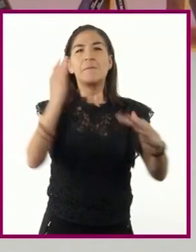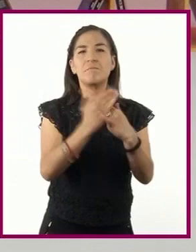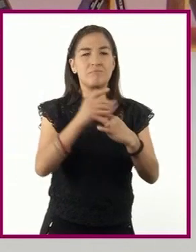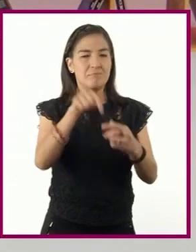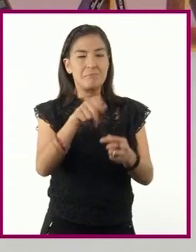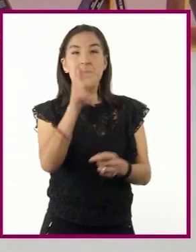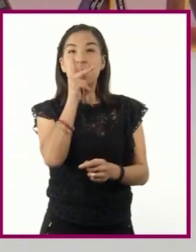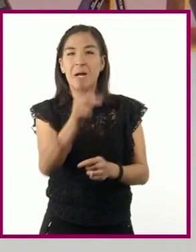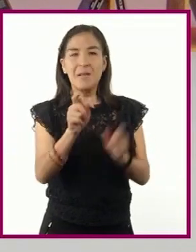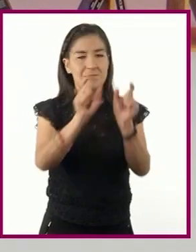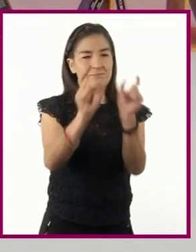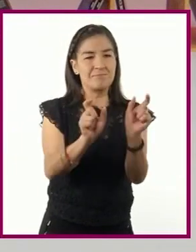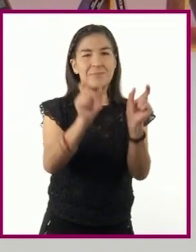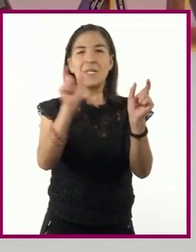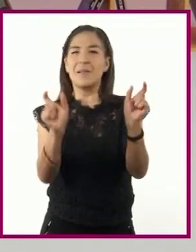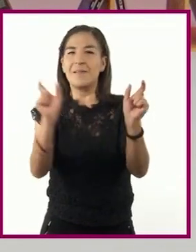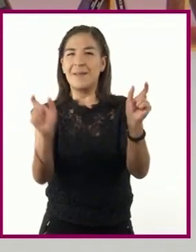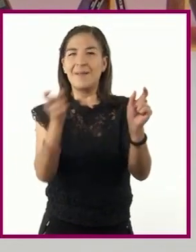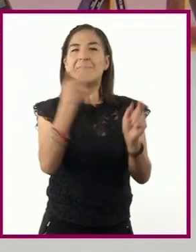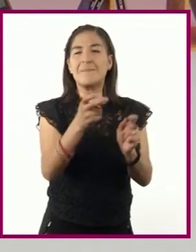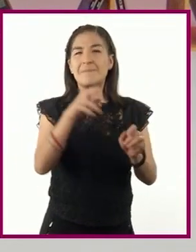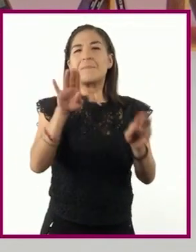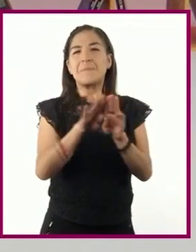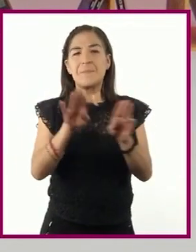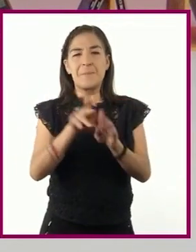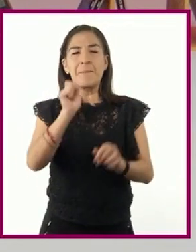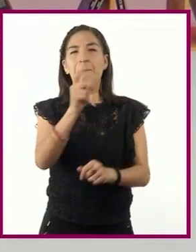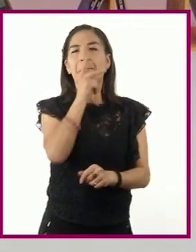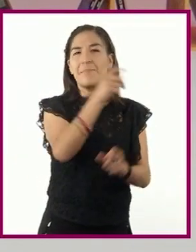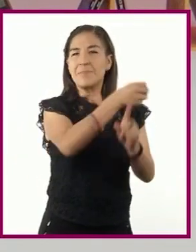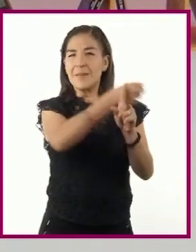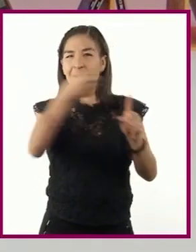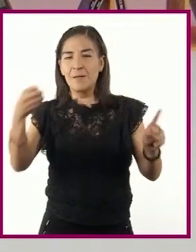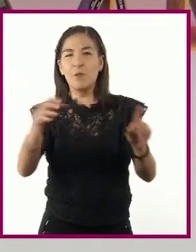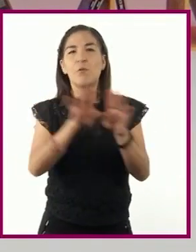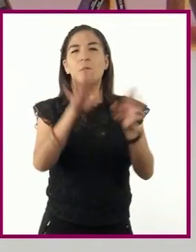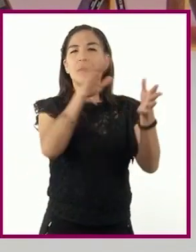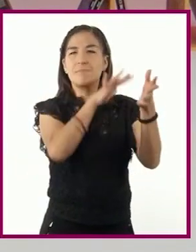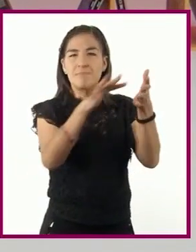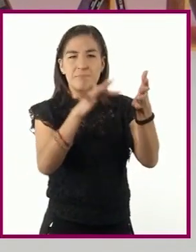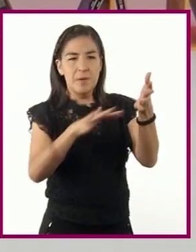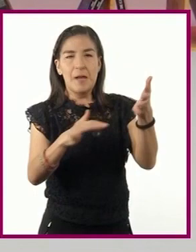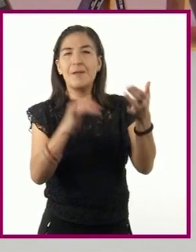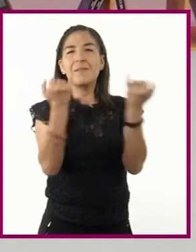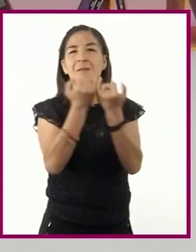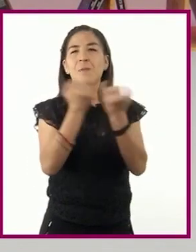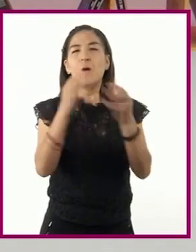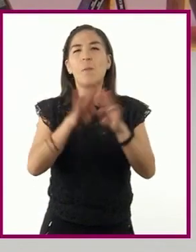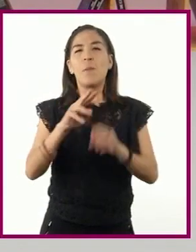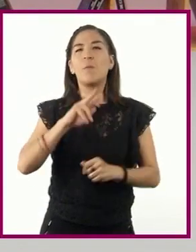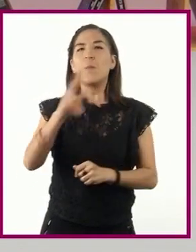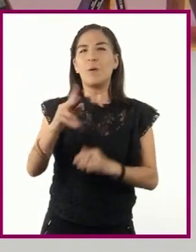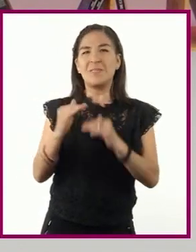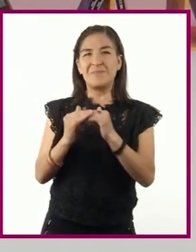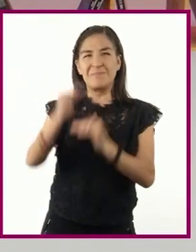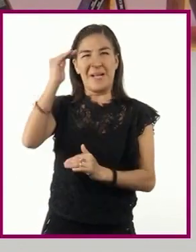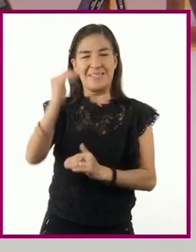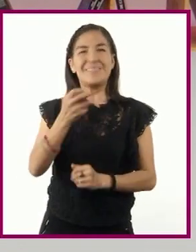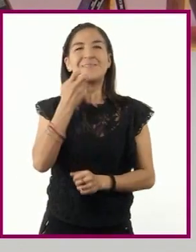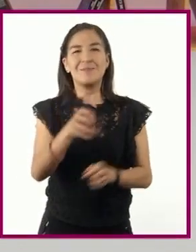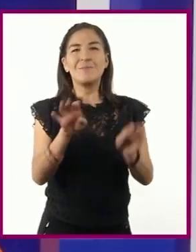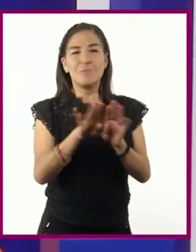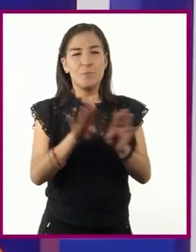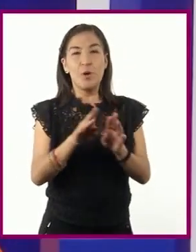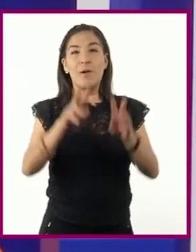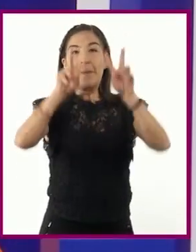palabras. Quien escribe puede dar tono a sus textos y hacer que los leamos como si habláramos más alto, si la tipografía es